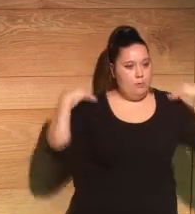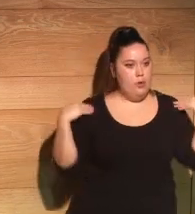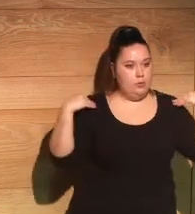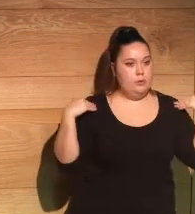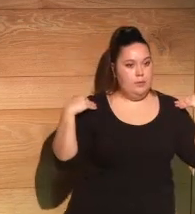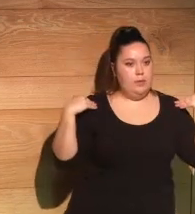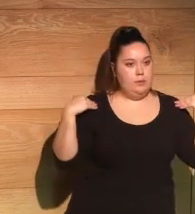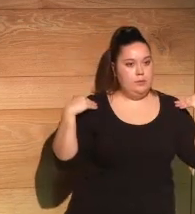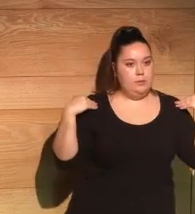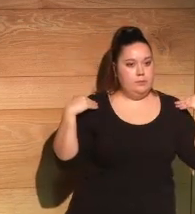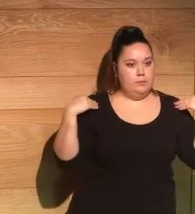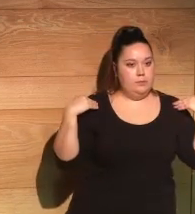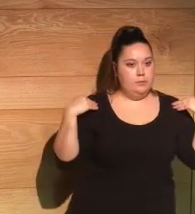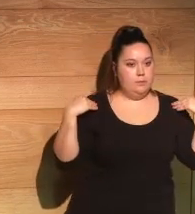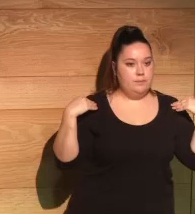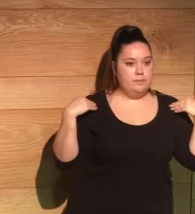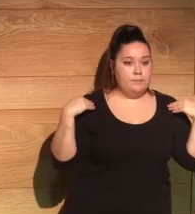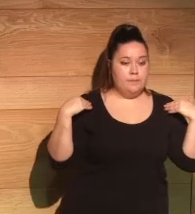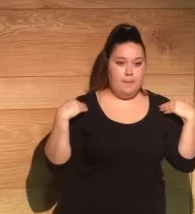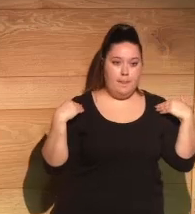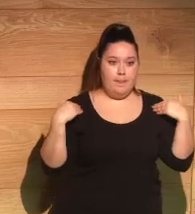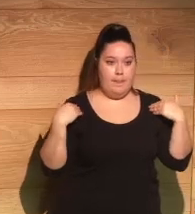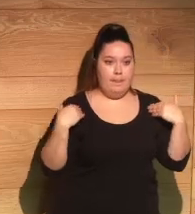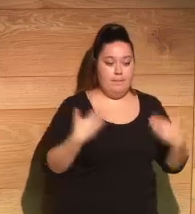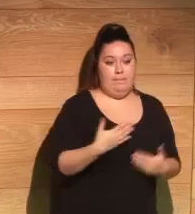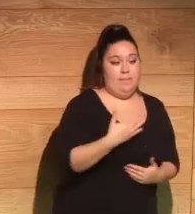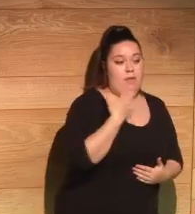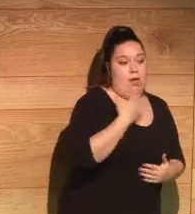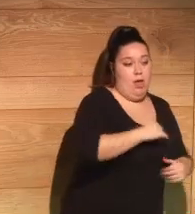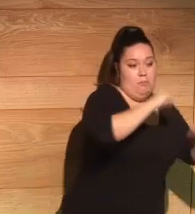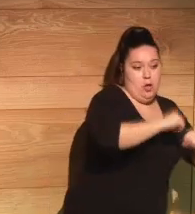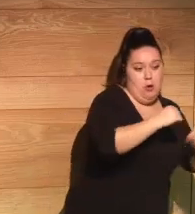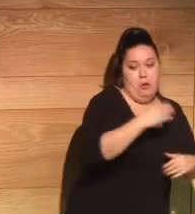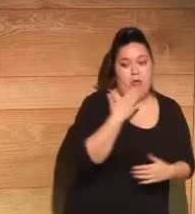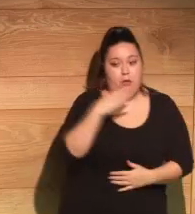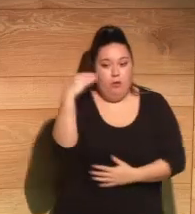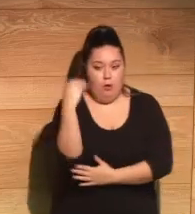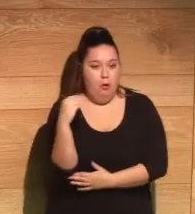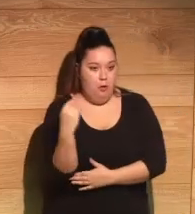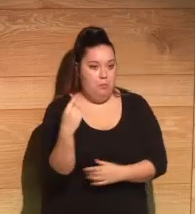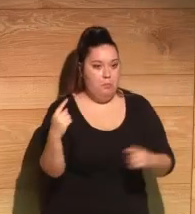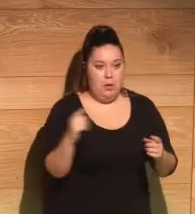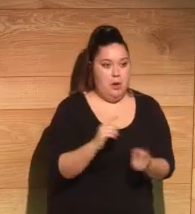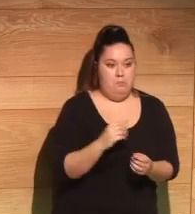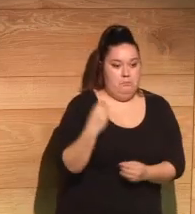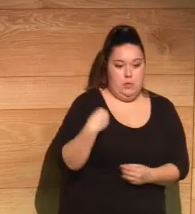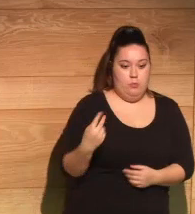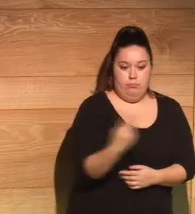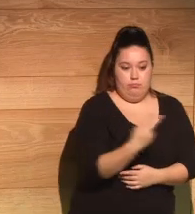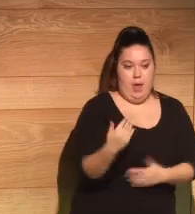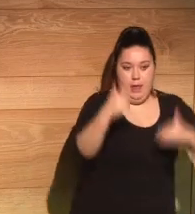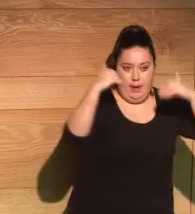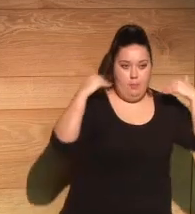corresponde de edades mayores a edades más jóvenes y a la inversa, de